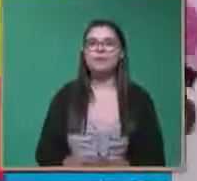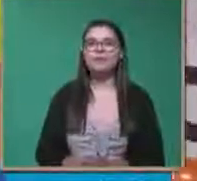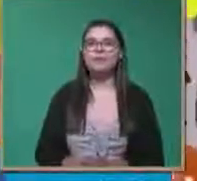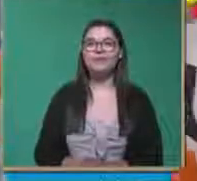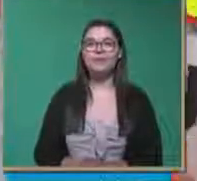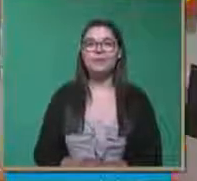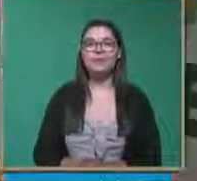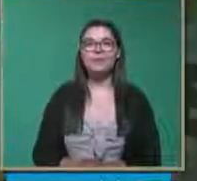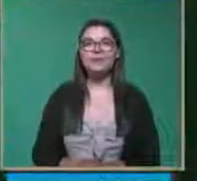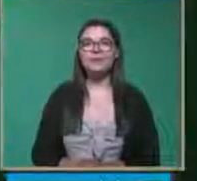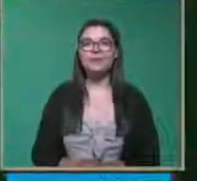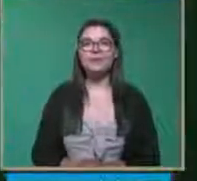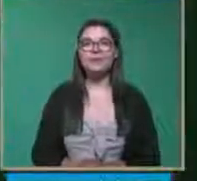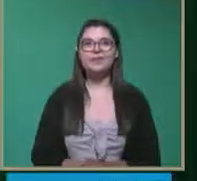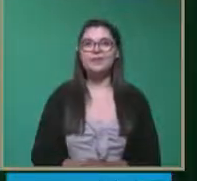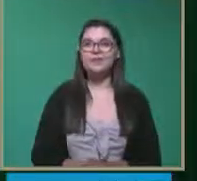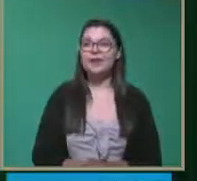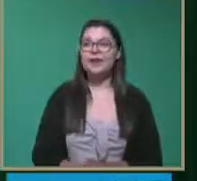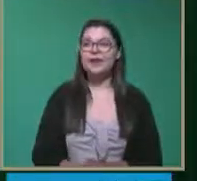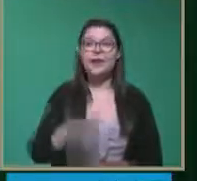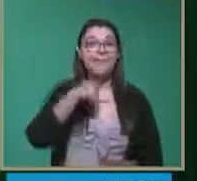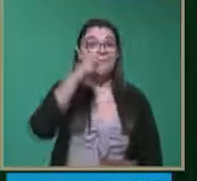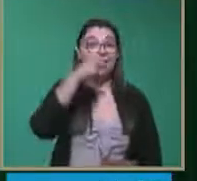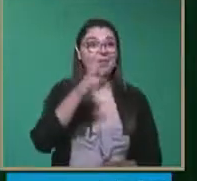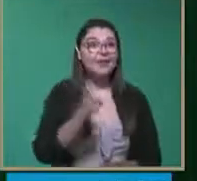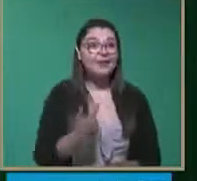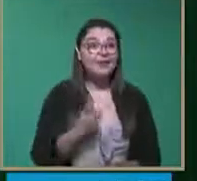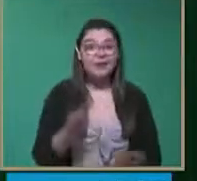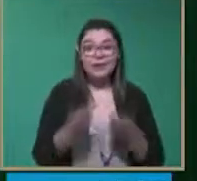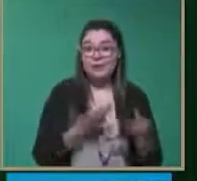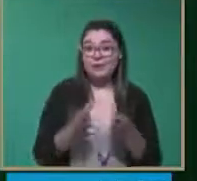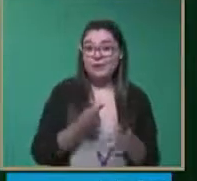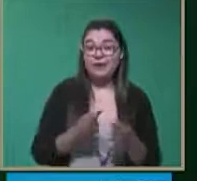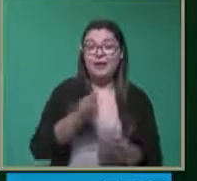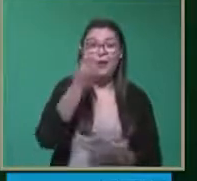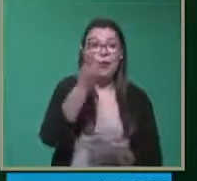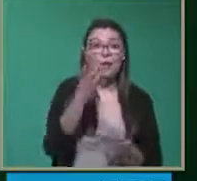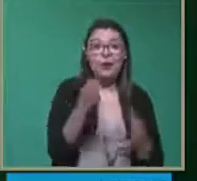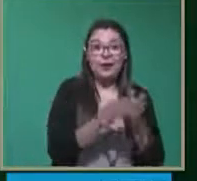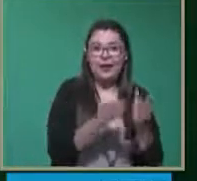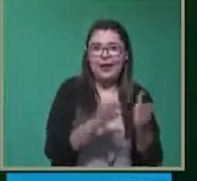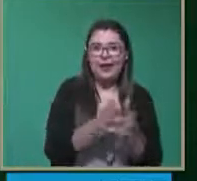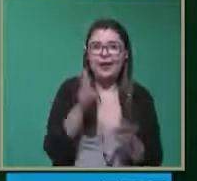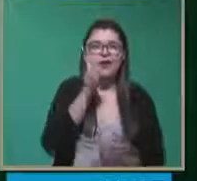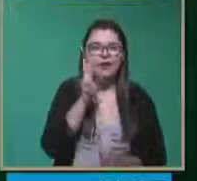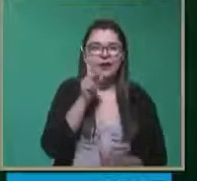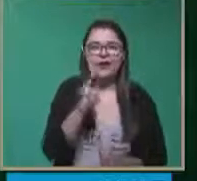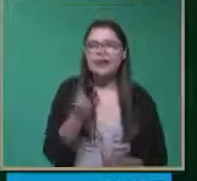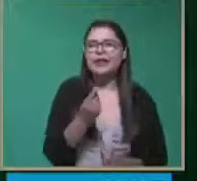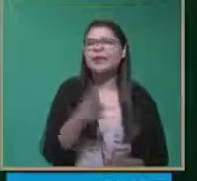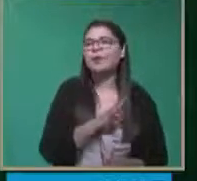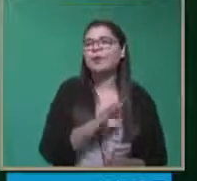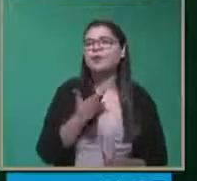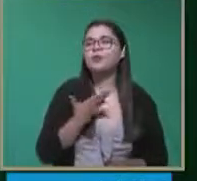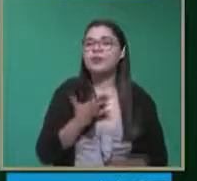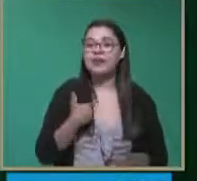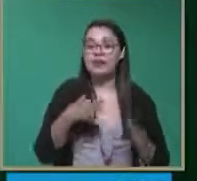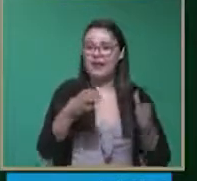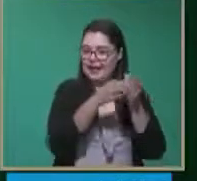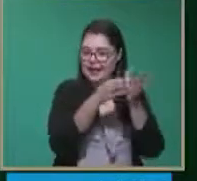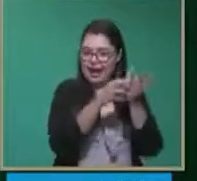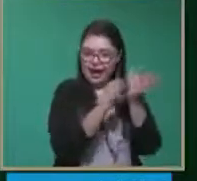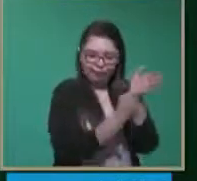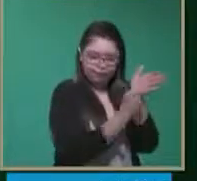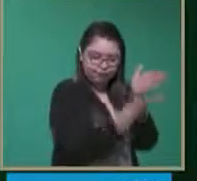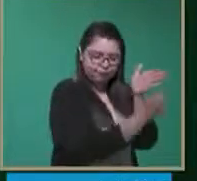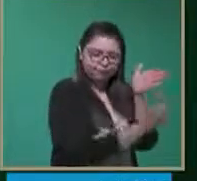Excelente. Para esto hay que preparar ya sea una caja, le vamos a hacer un huequito en la parte de abajo y en la parte